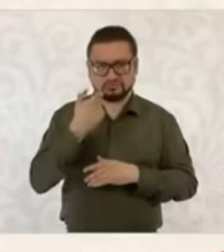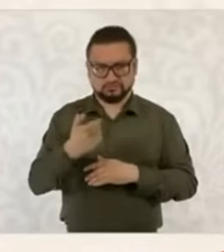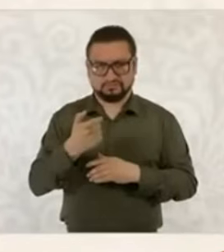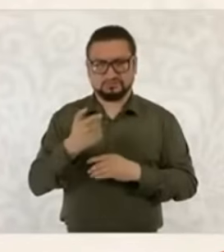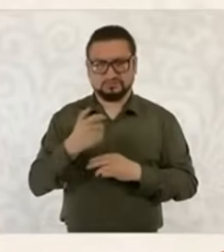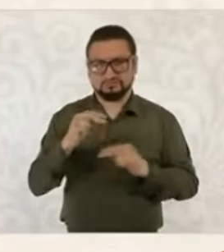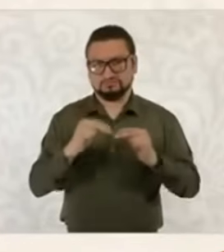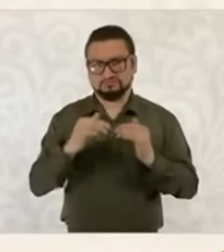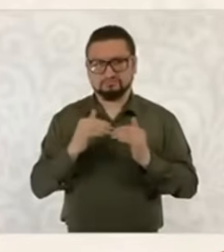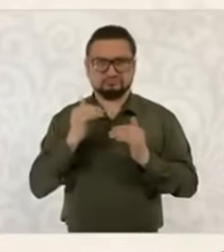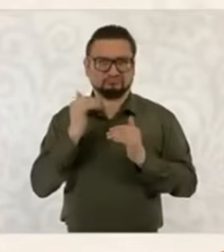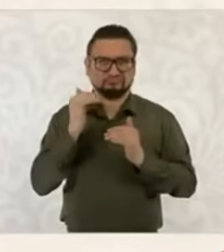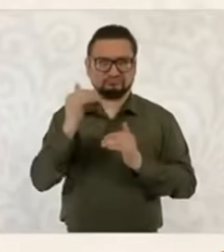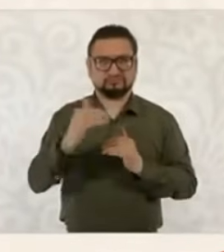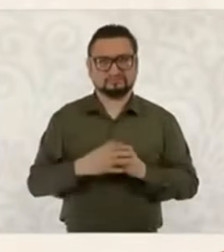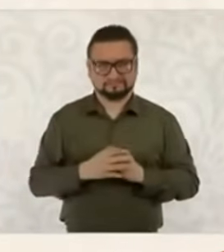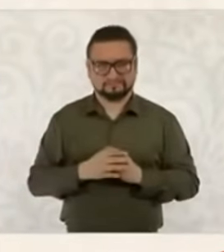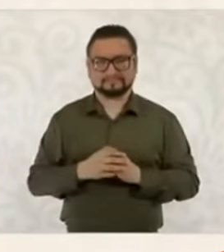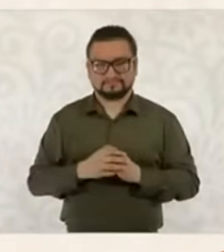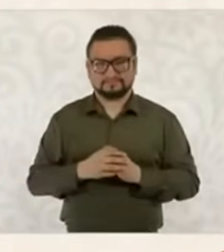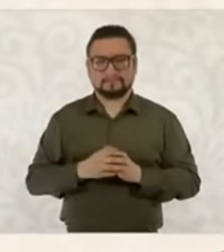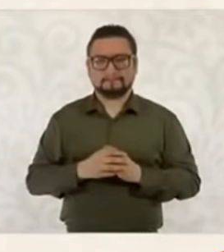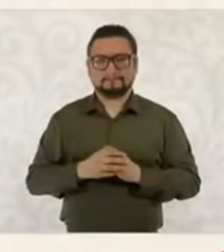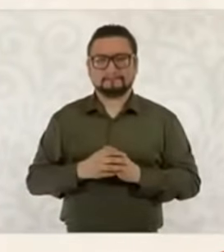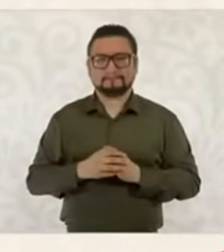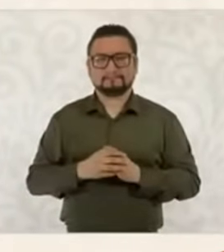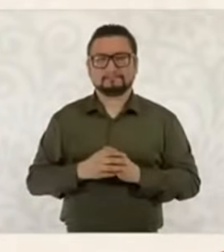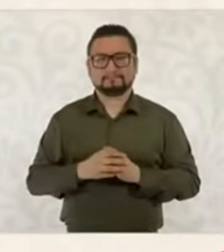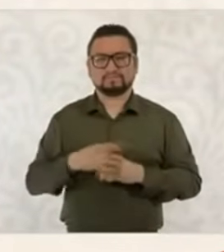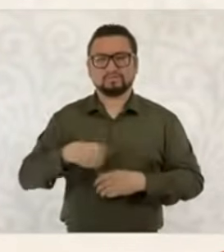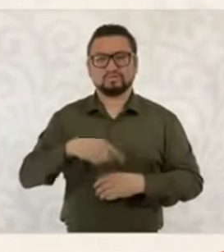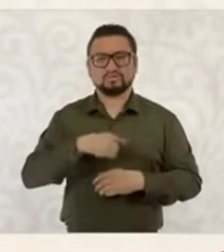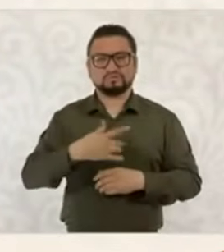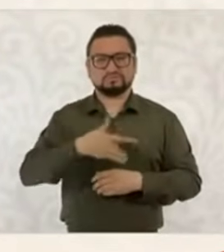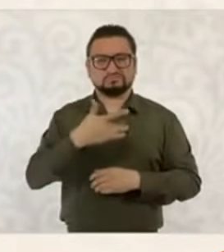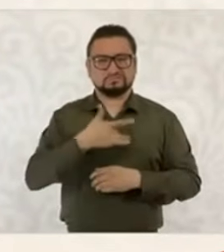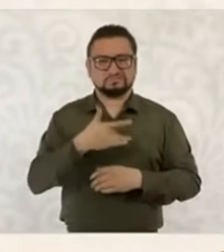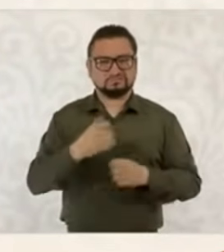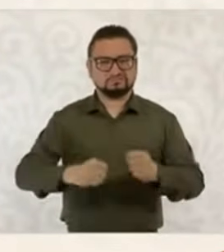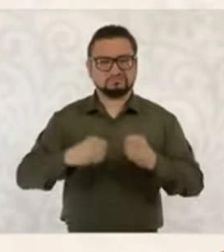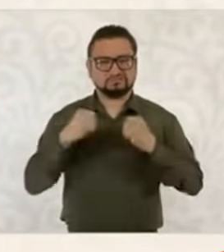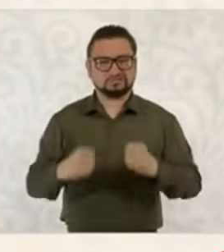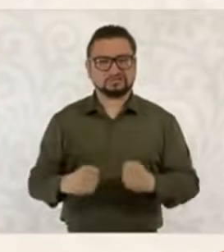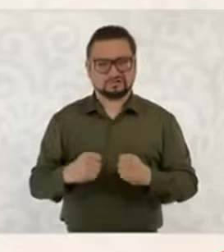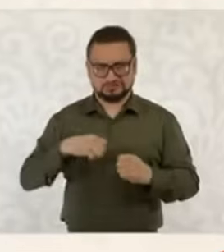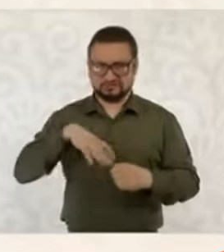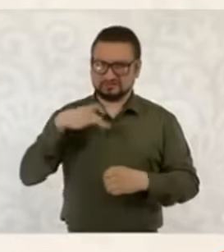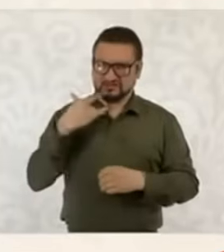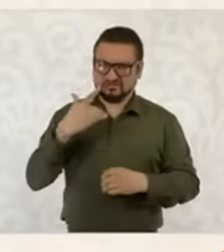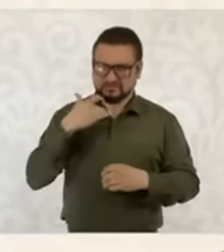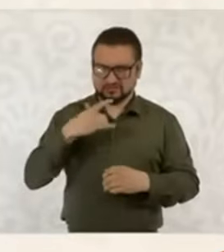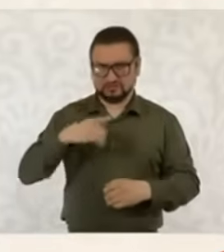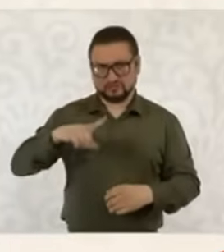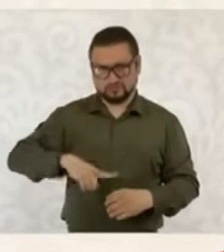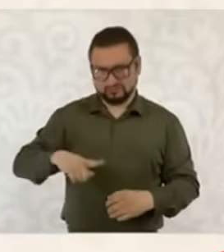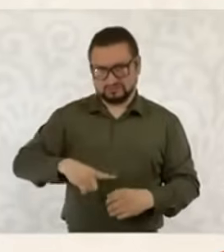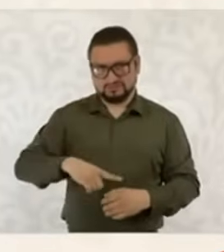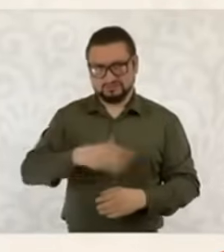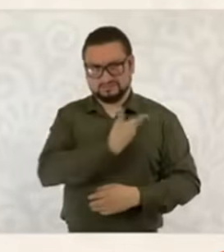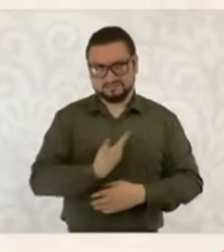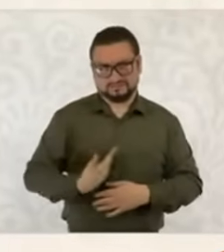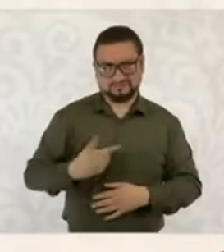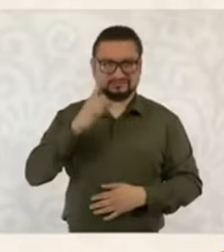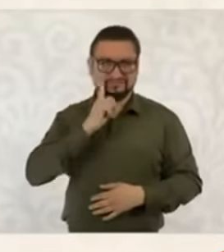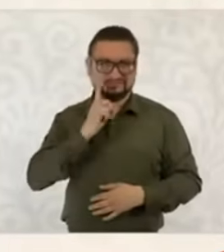encima de la proyección. Estamos convencidos de que este esfuerzo que ha hecho el gobierno de la presidenta